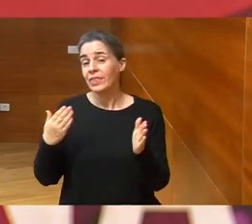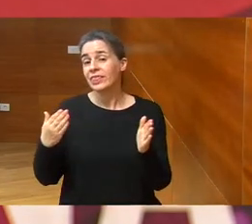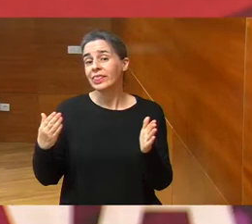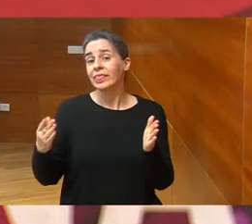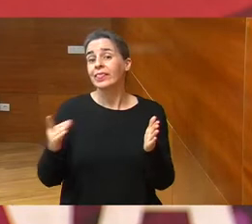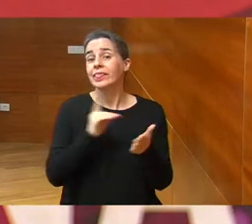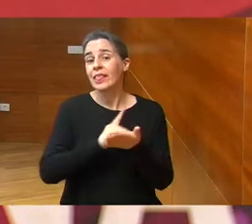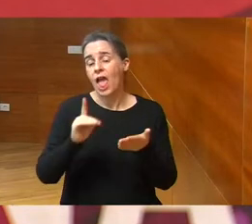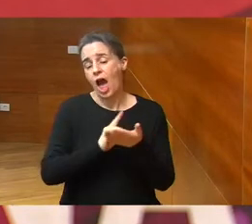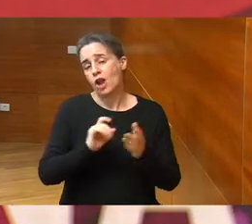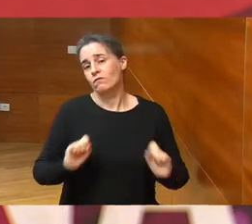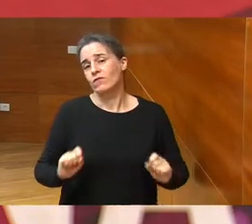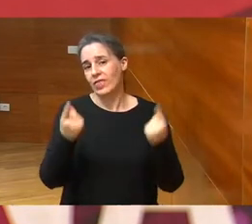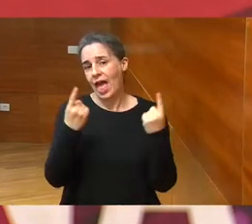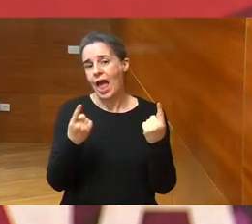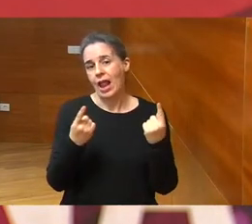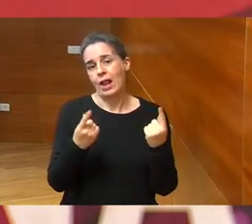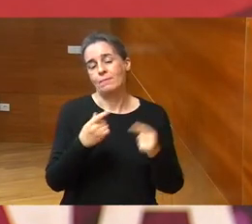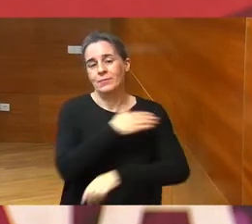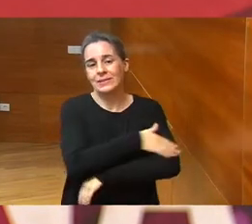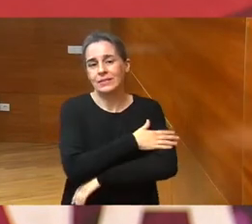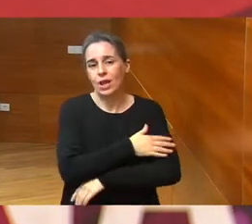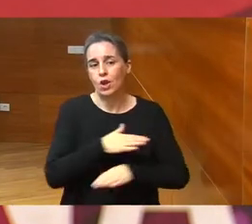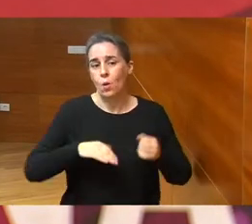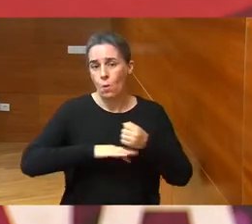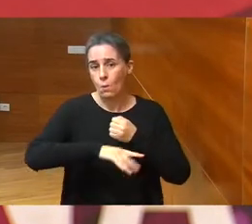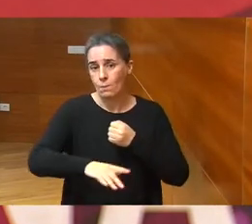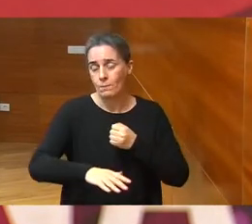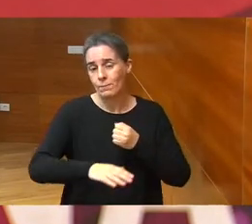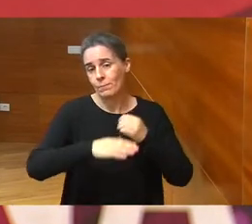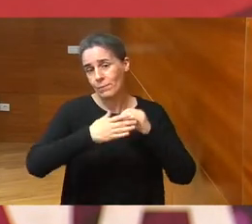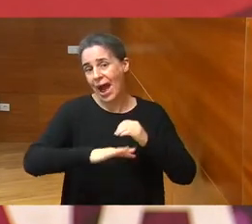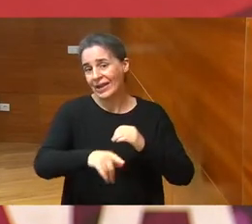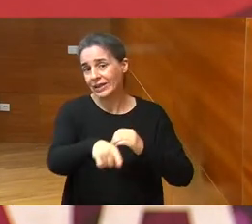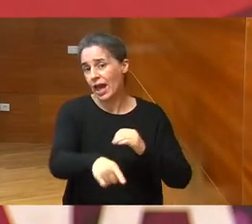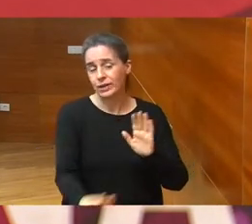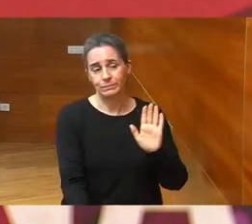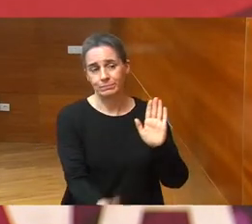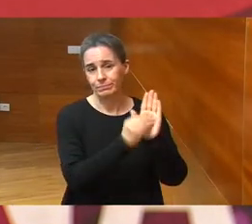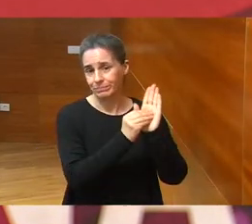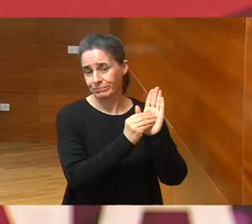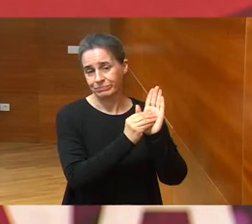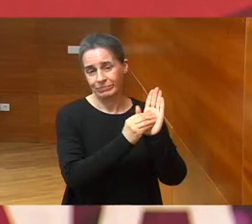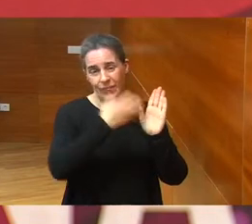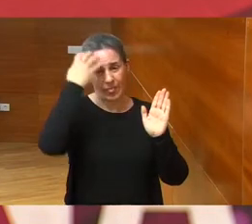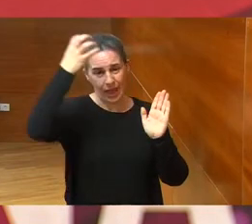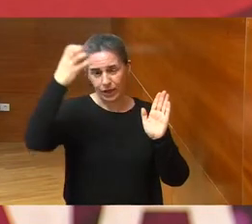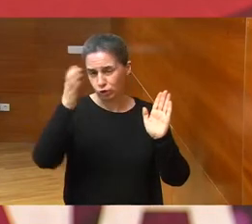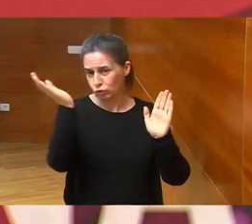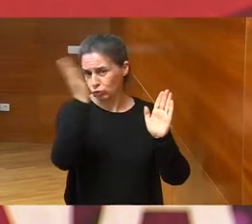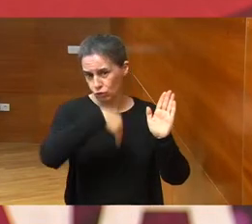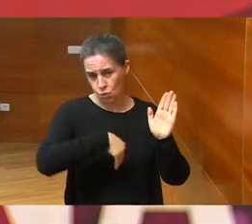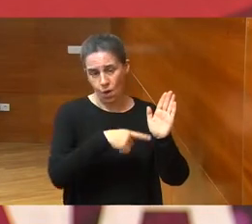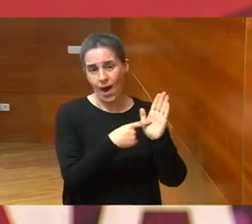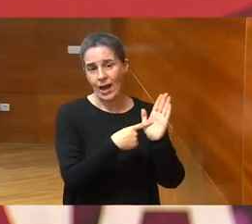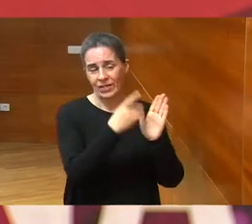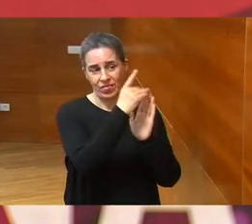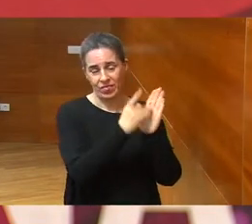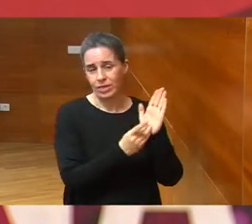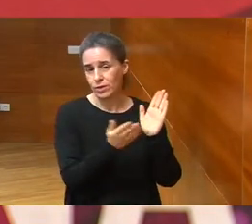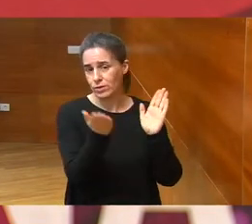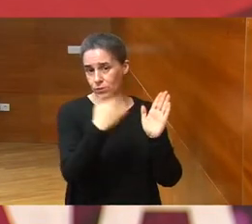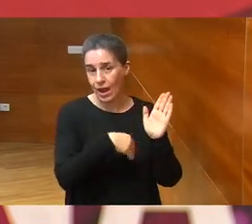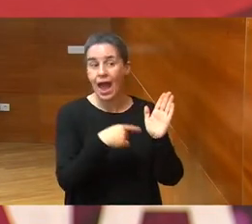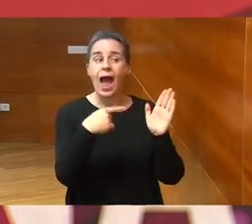ministerio mariña porque Aviación dependía de Marina se instaba en un gran decreto como